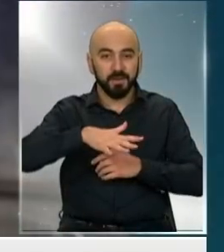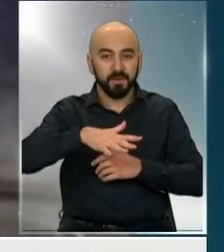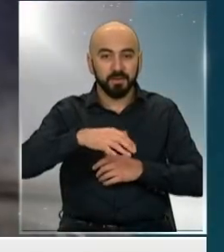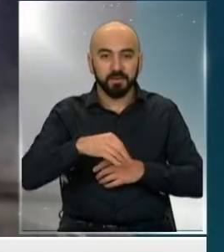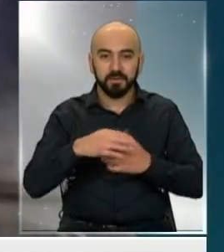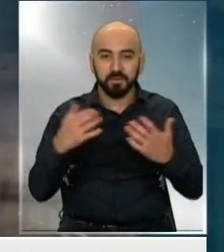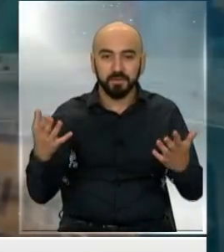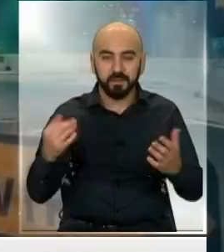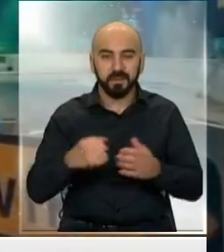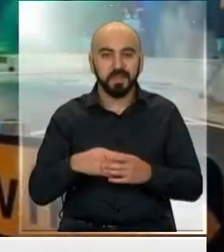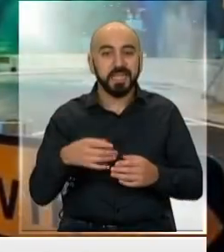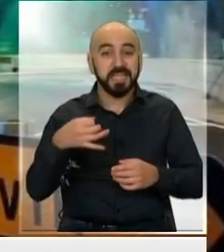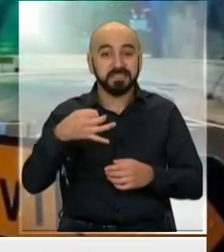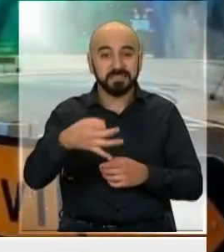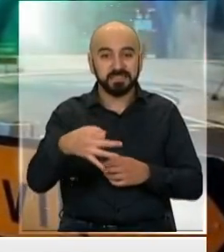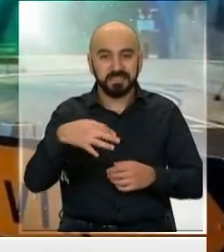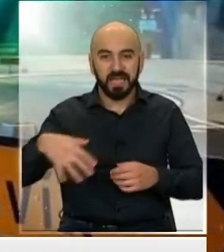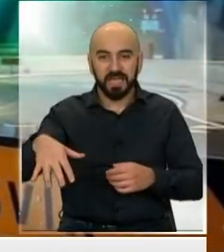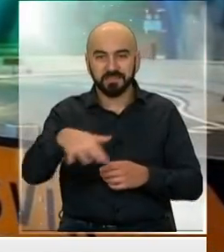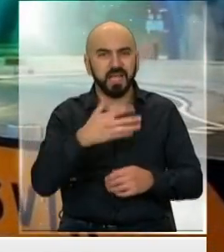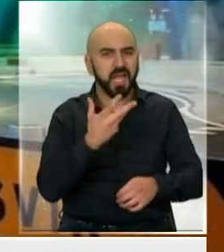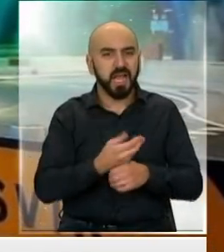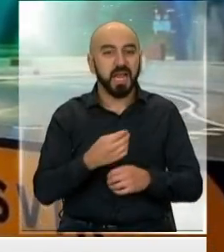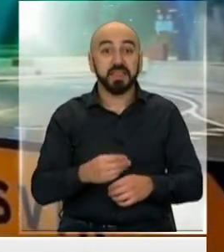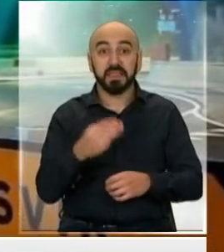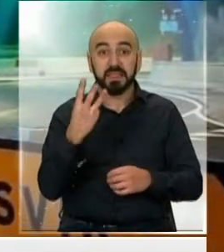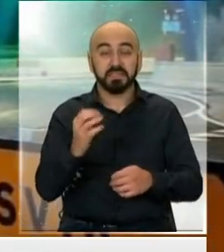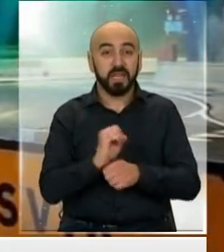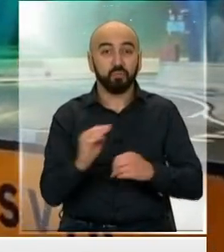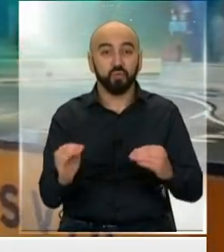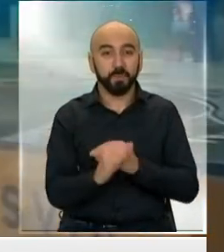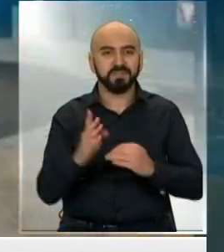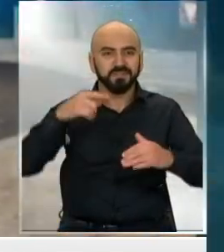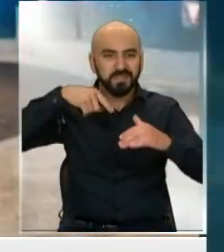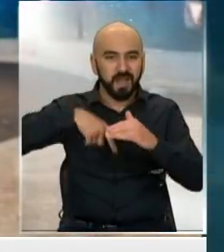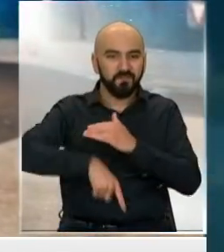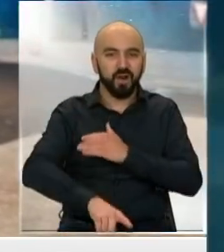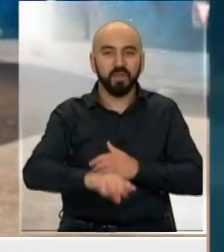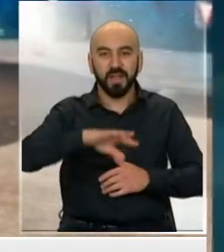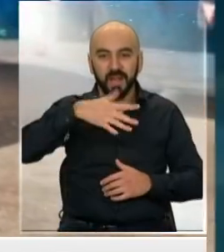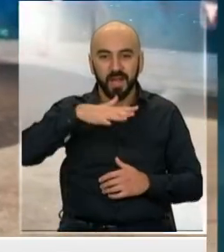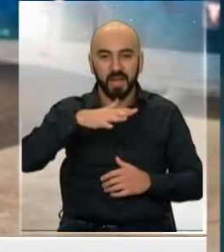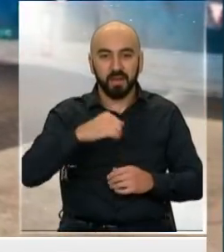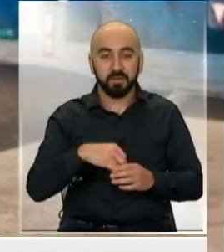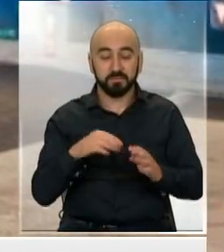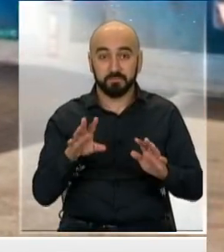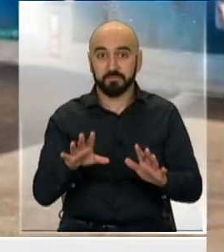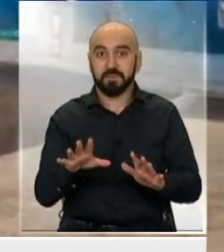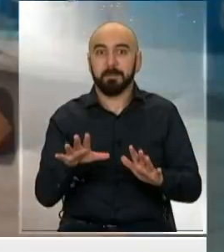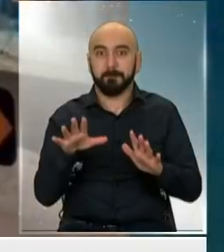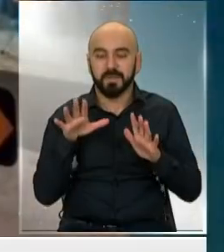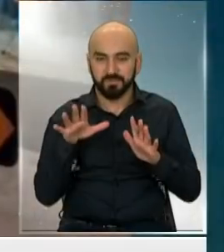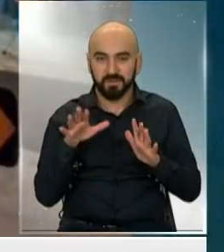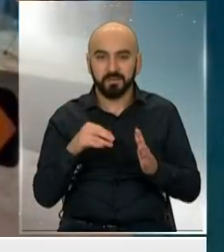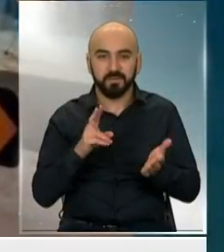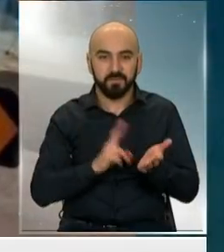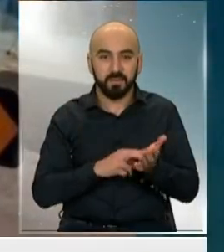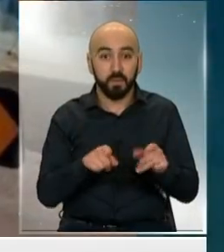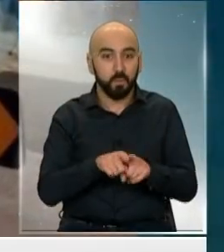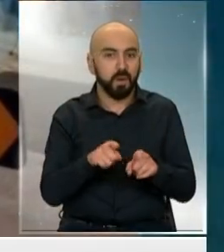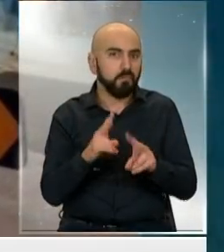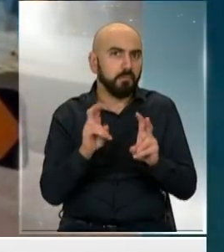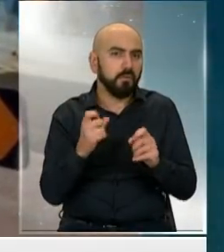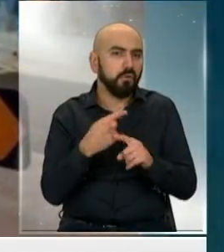donde actualmente hay tres carreteras bajo las aguas del Océano Atlántico. Parece una imagen impresionante, ¿verdad? Sacada como de otro